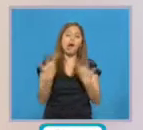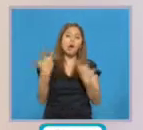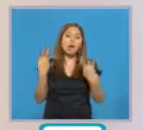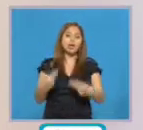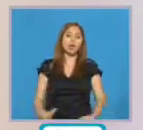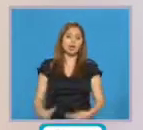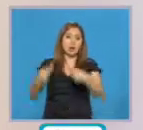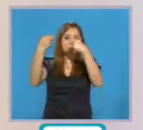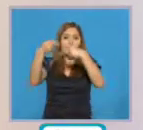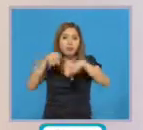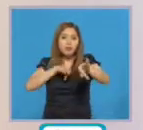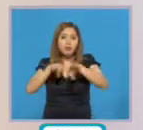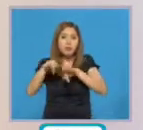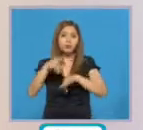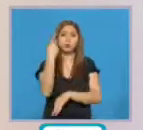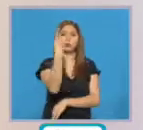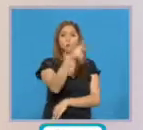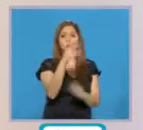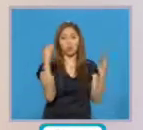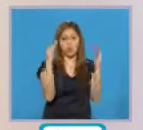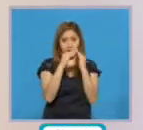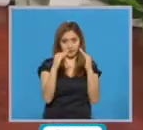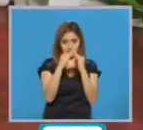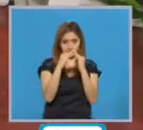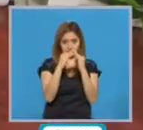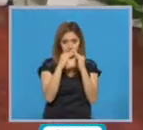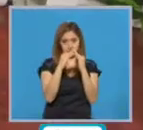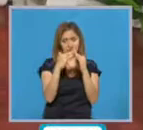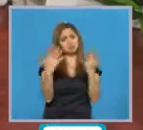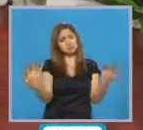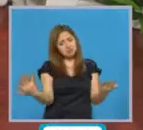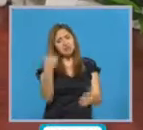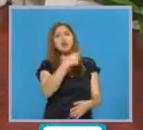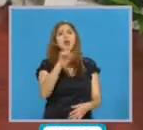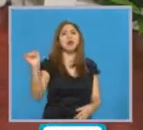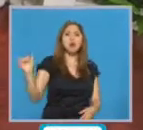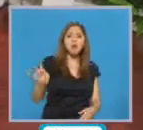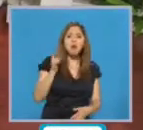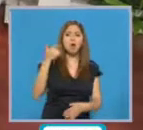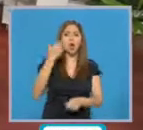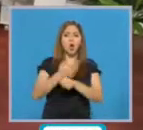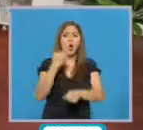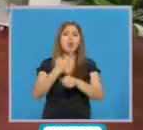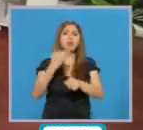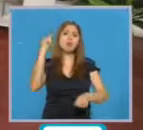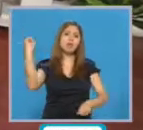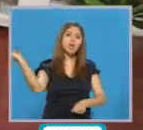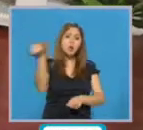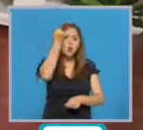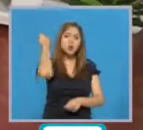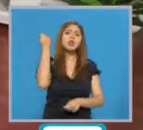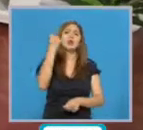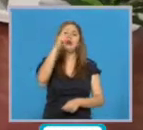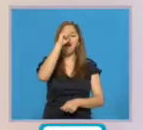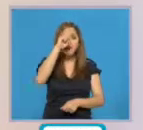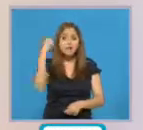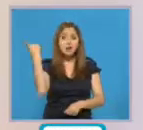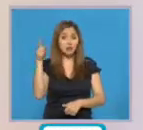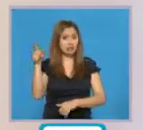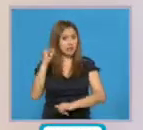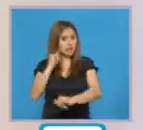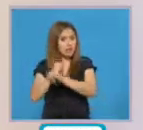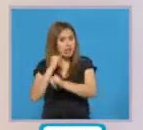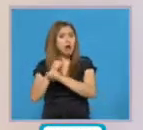trabajar en su casa y aprovechar lo que la tecnología nos ofrece, ¿no? El internet, la verdad,